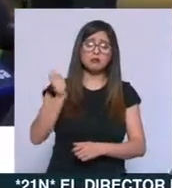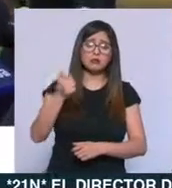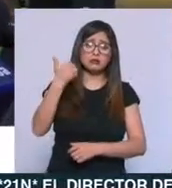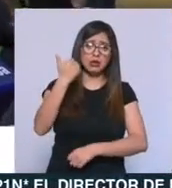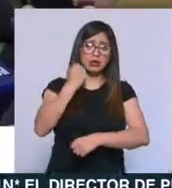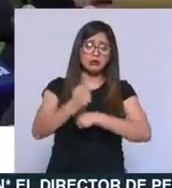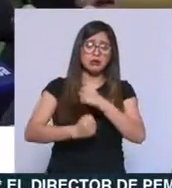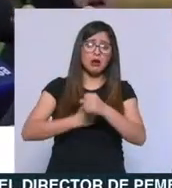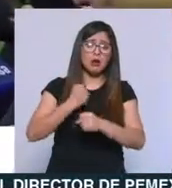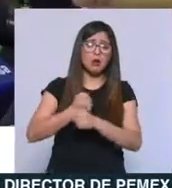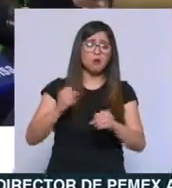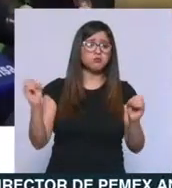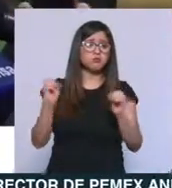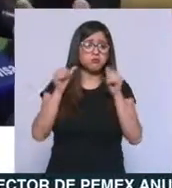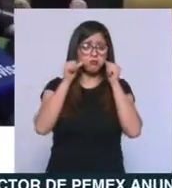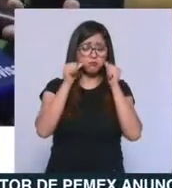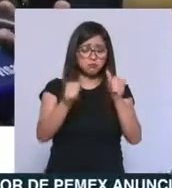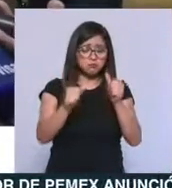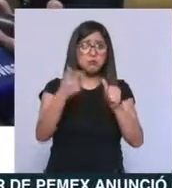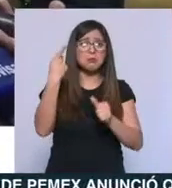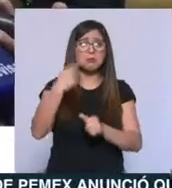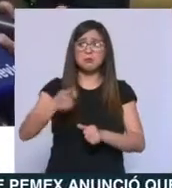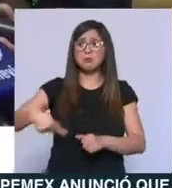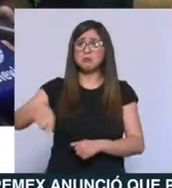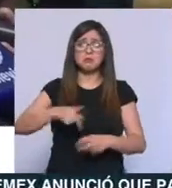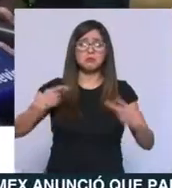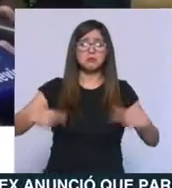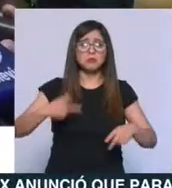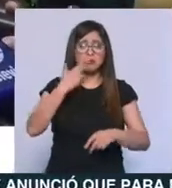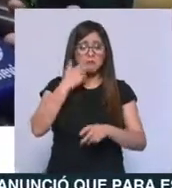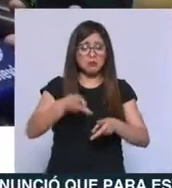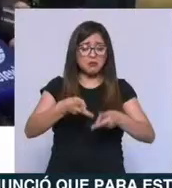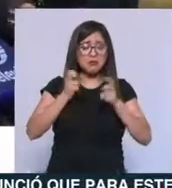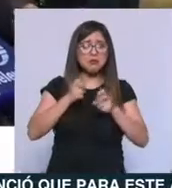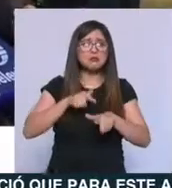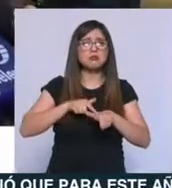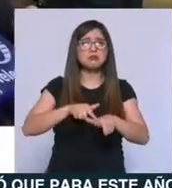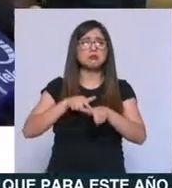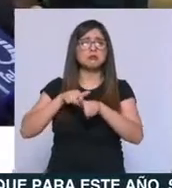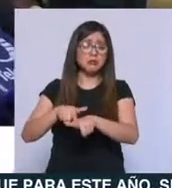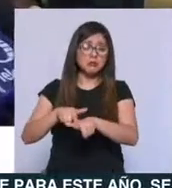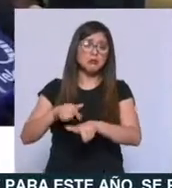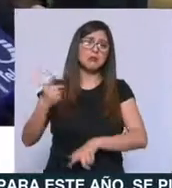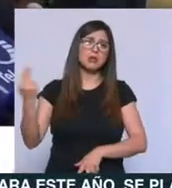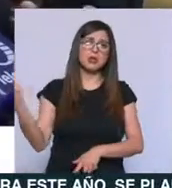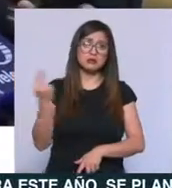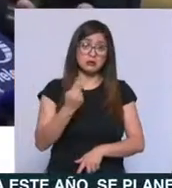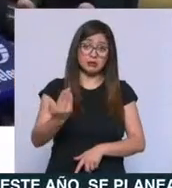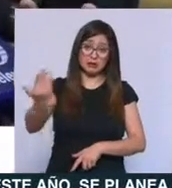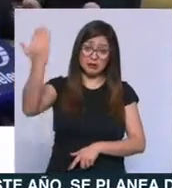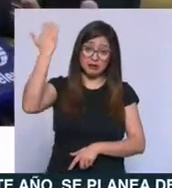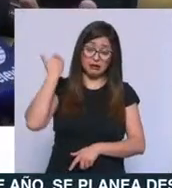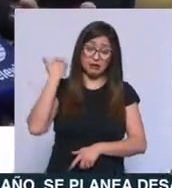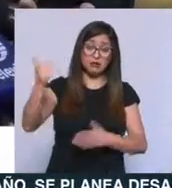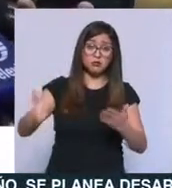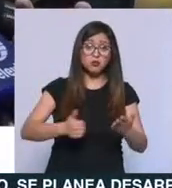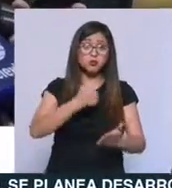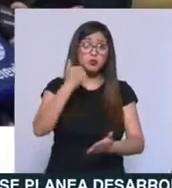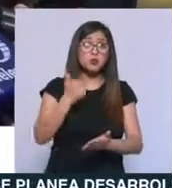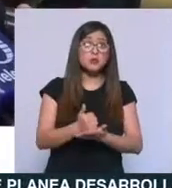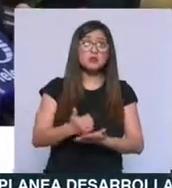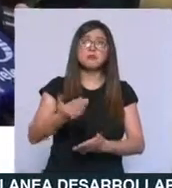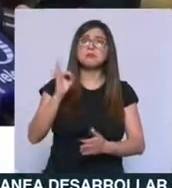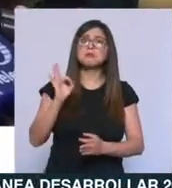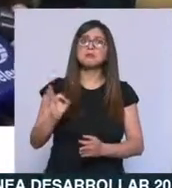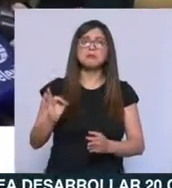años y se le permitió a la delincuencia que avanzara. Entonces hay que recuperar lo que ya había logrado la ciudad, ser uno de los lugares más